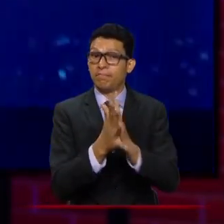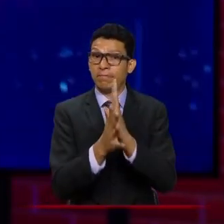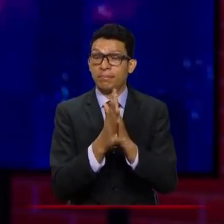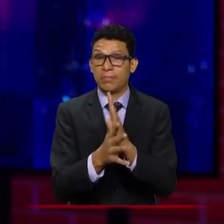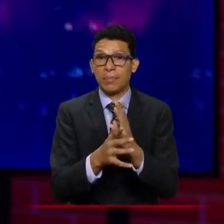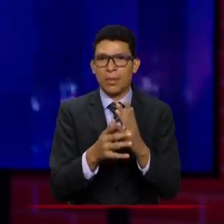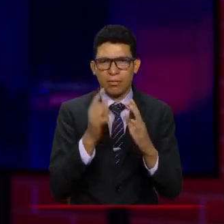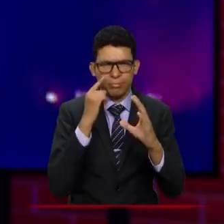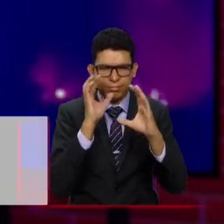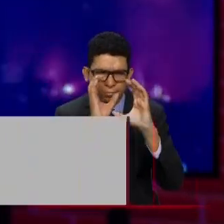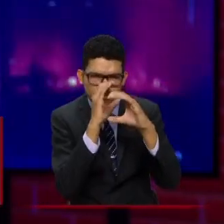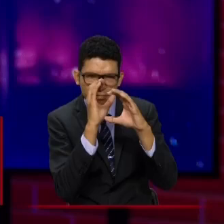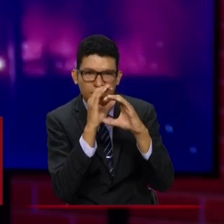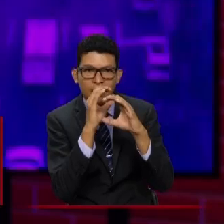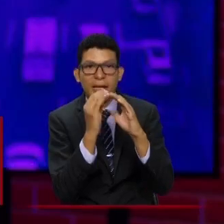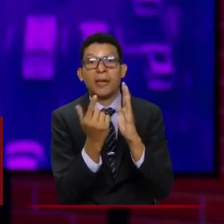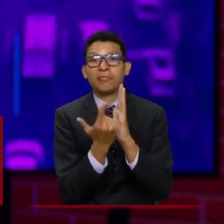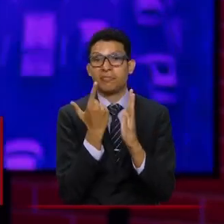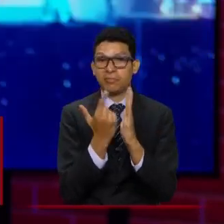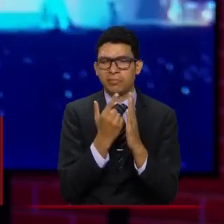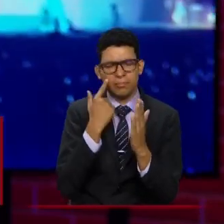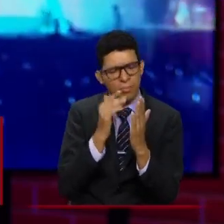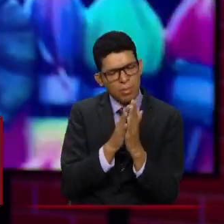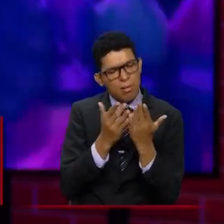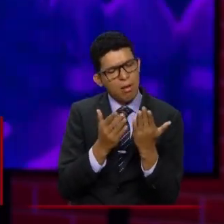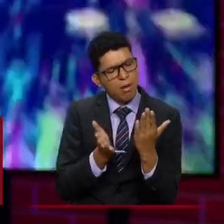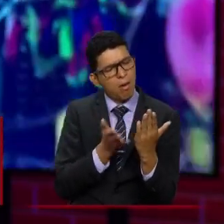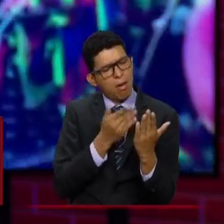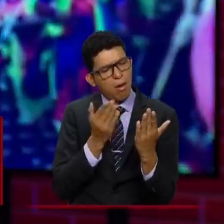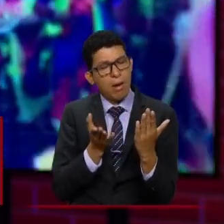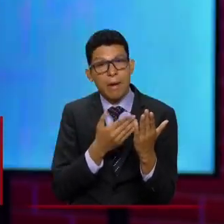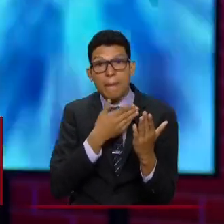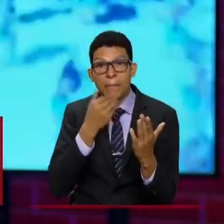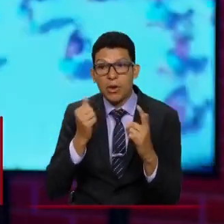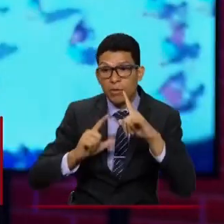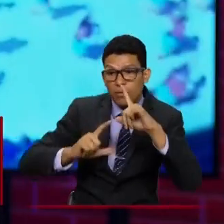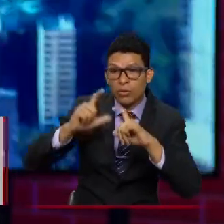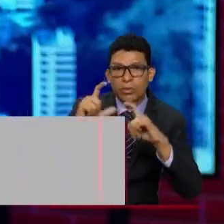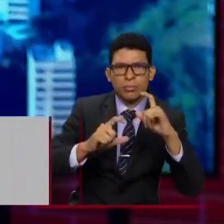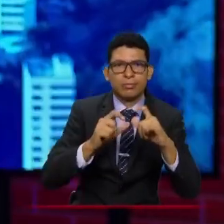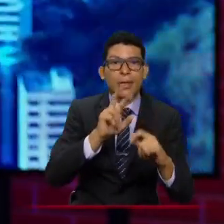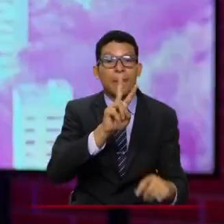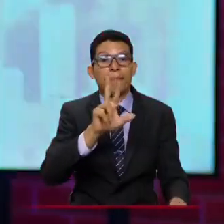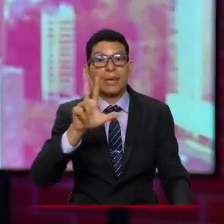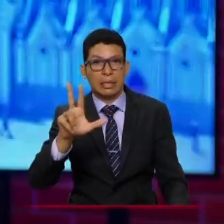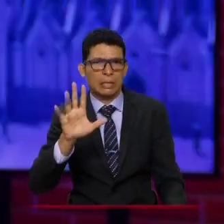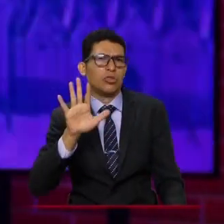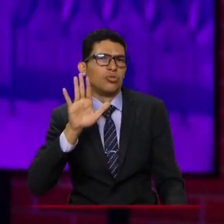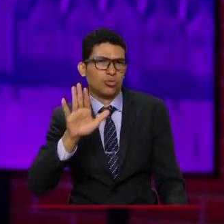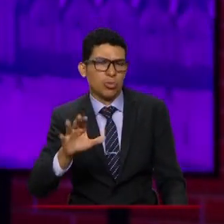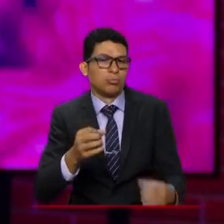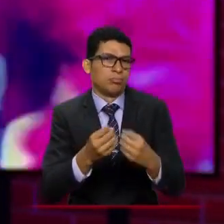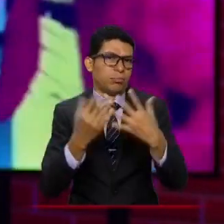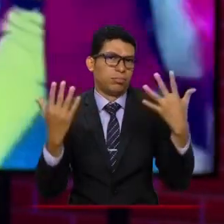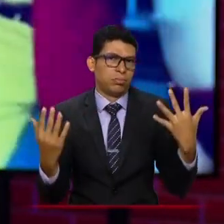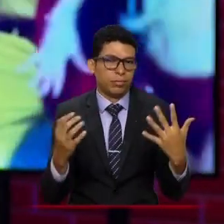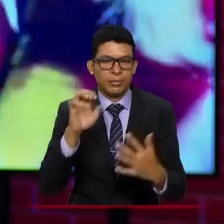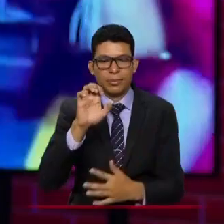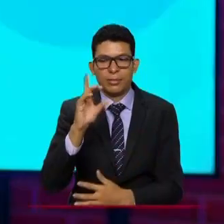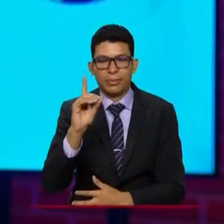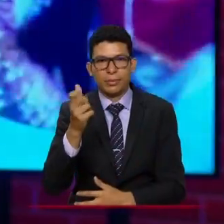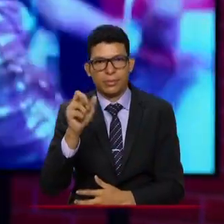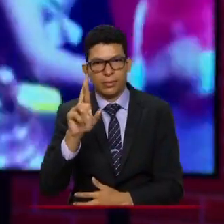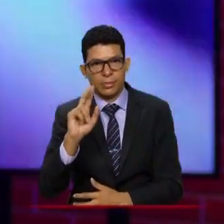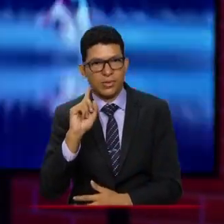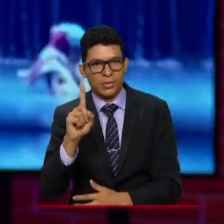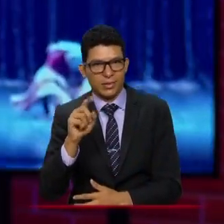el Lente es un libro que recoge los mejores momentos de 23 de las muchas entrevistas realizadas por Edgar Arias,